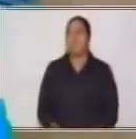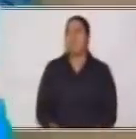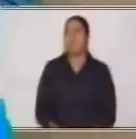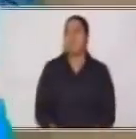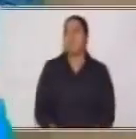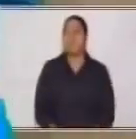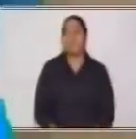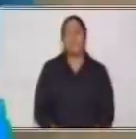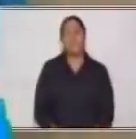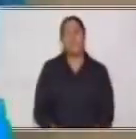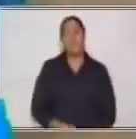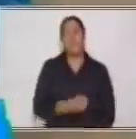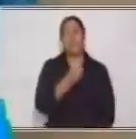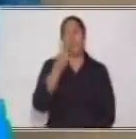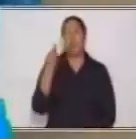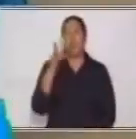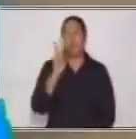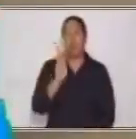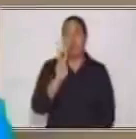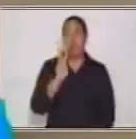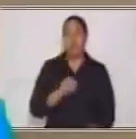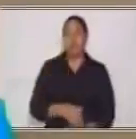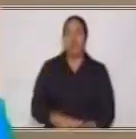Número 2.